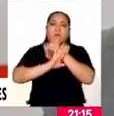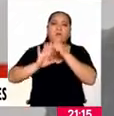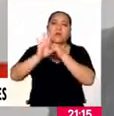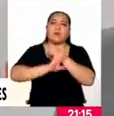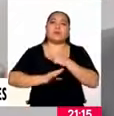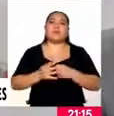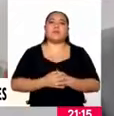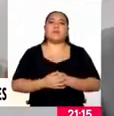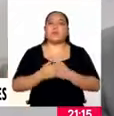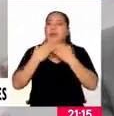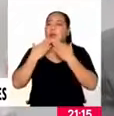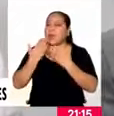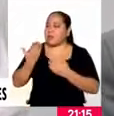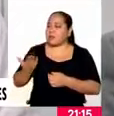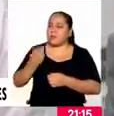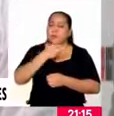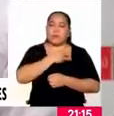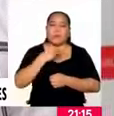Gracias, señor ministro.